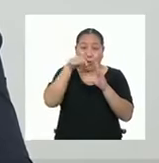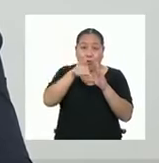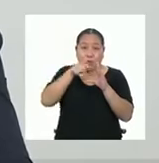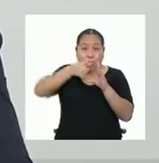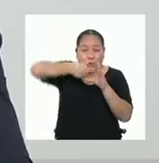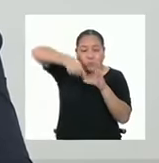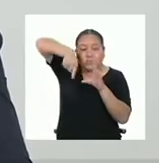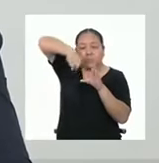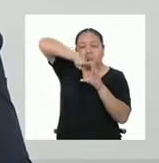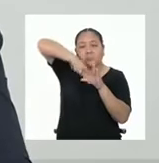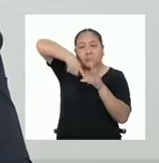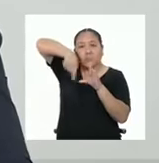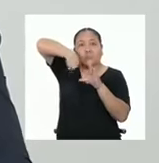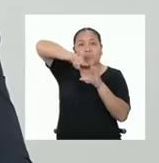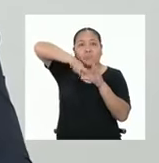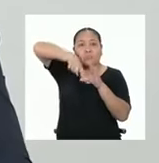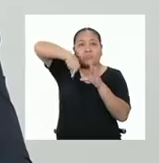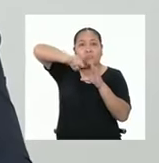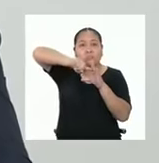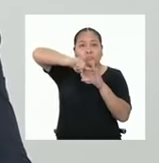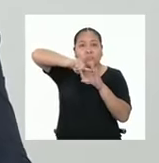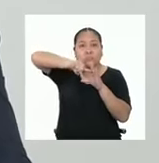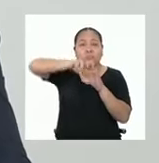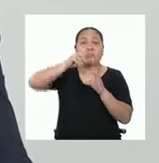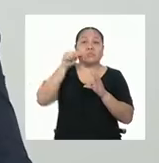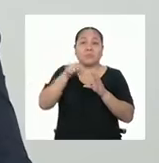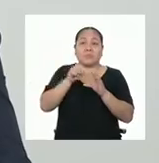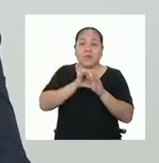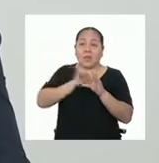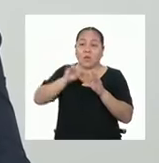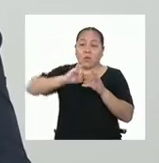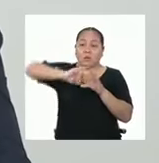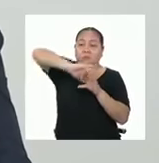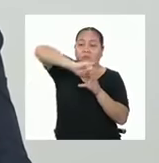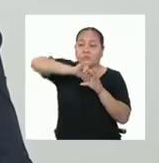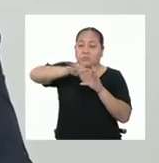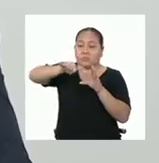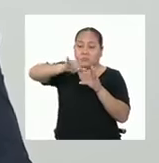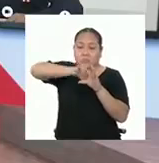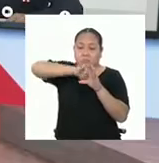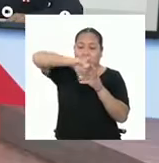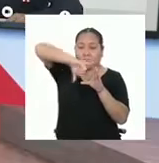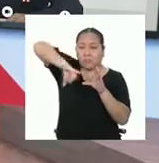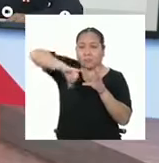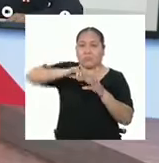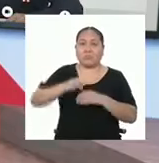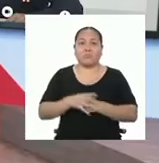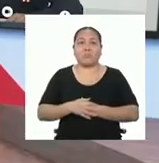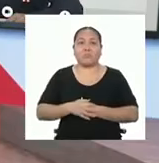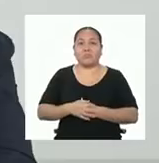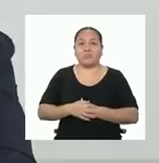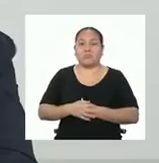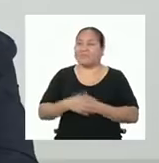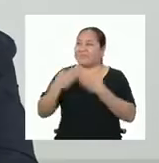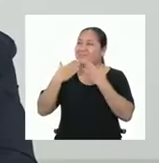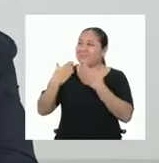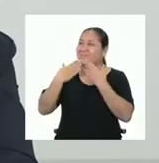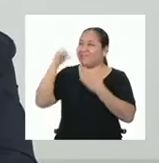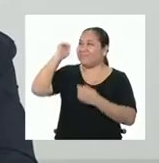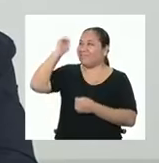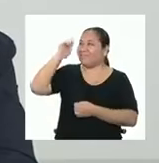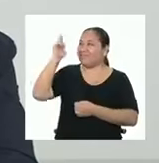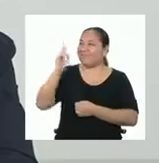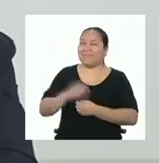circunferencia inscrita en el triángulo Ya que se encuentra en la misma distancia de sus tres lados Muchas gracias